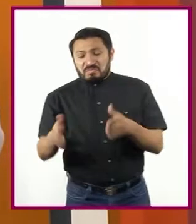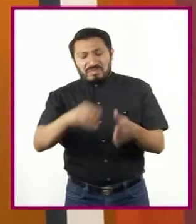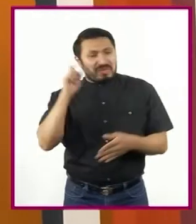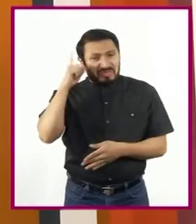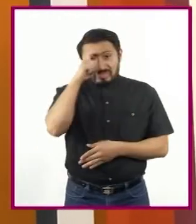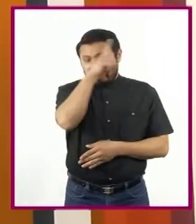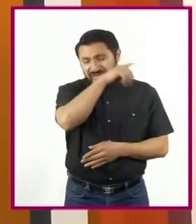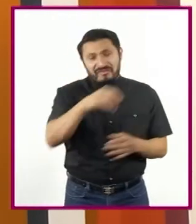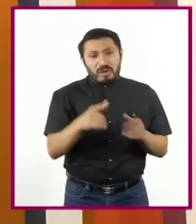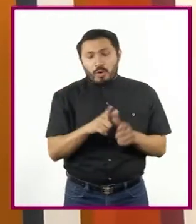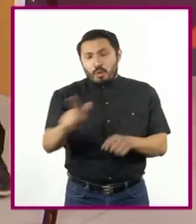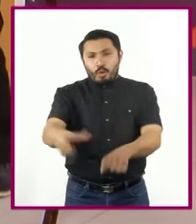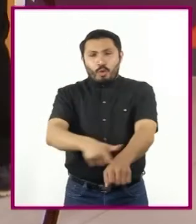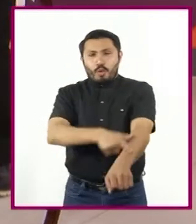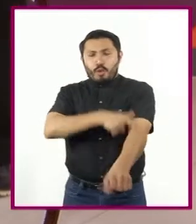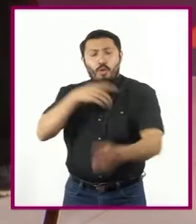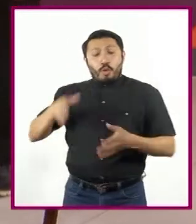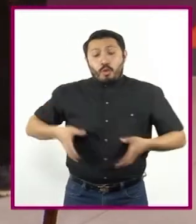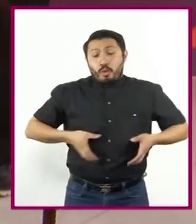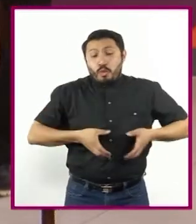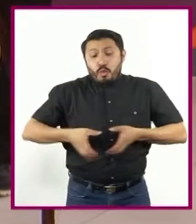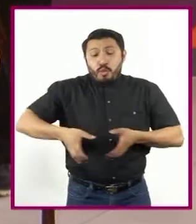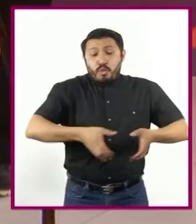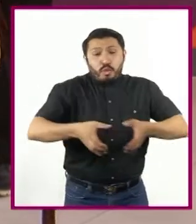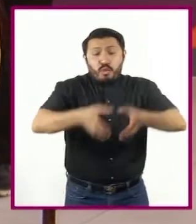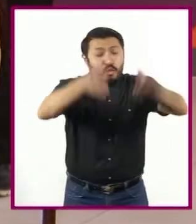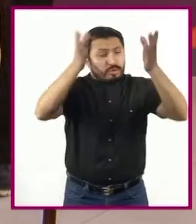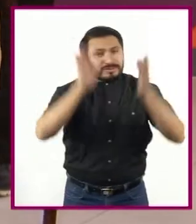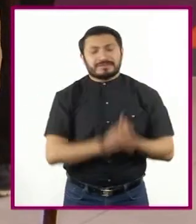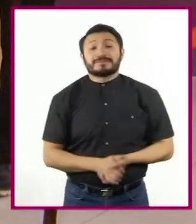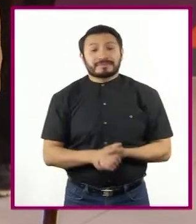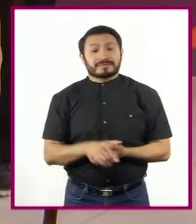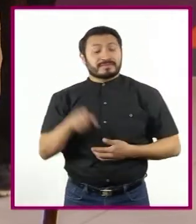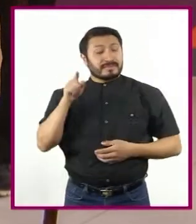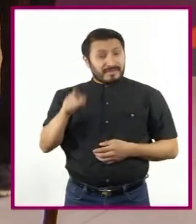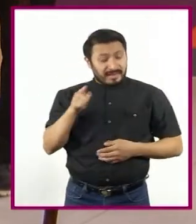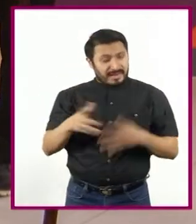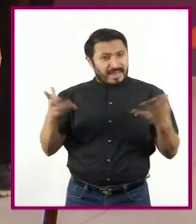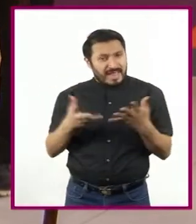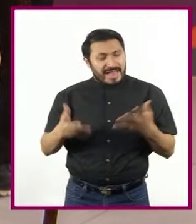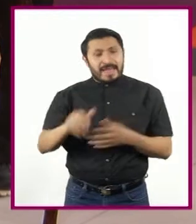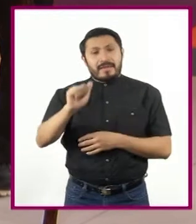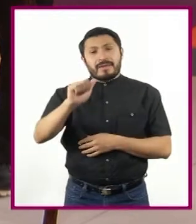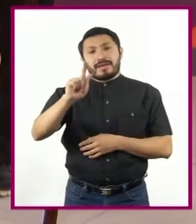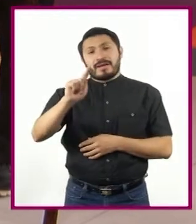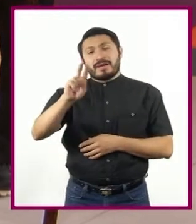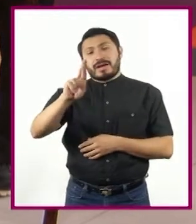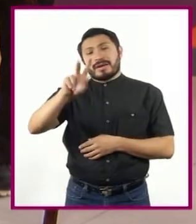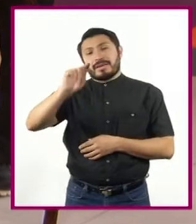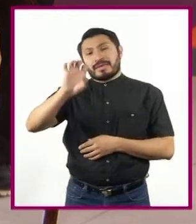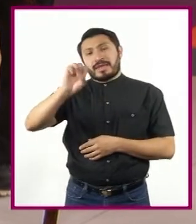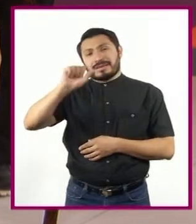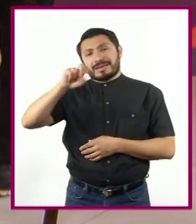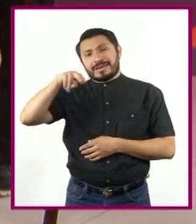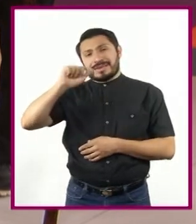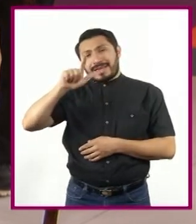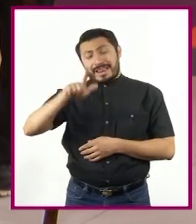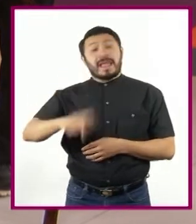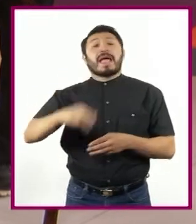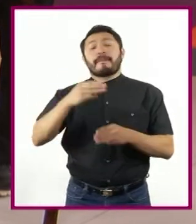largos recorridos. Su proceso de elaboración es artesanal, con materiales que se encuentran en el